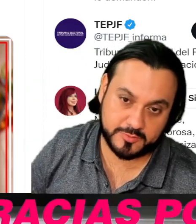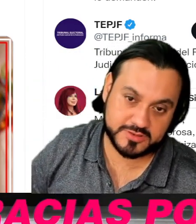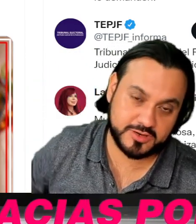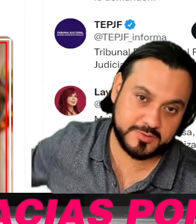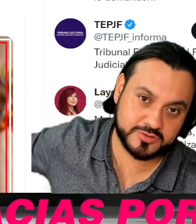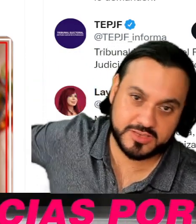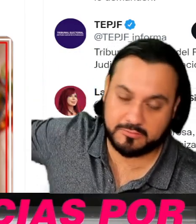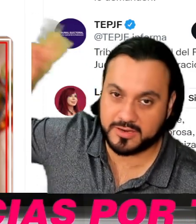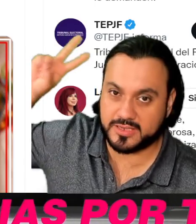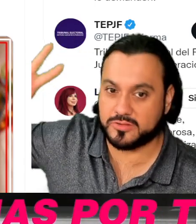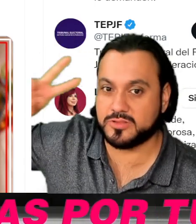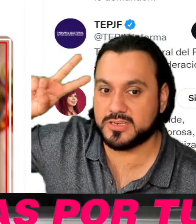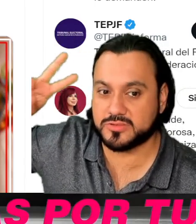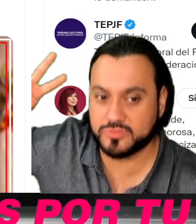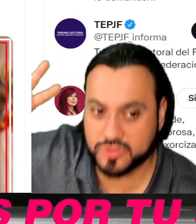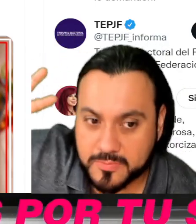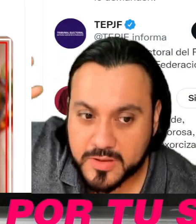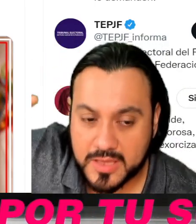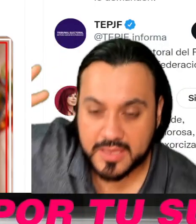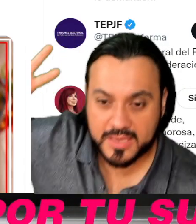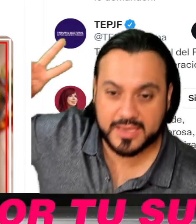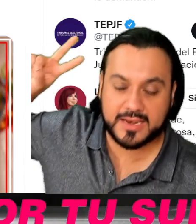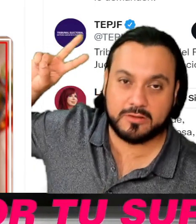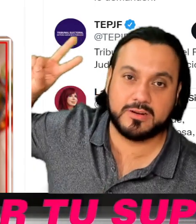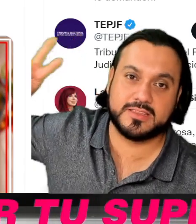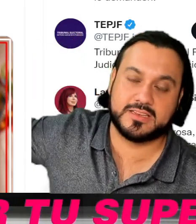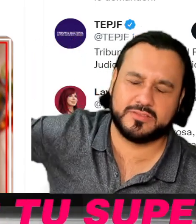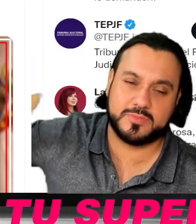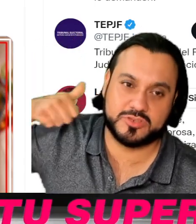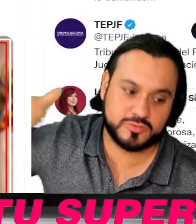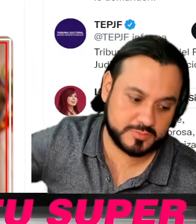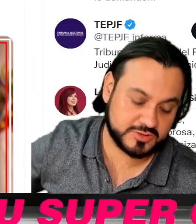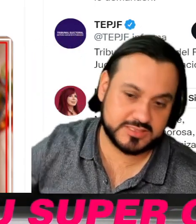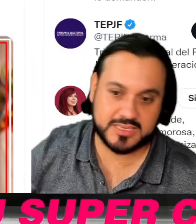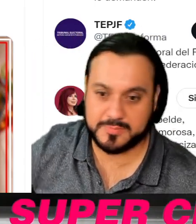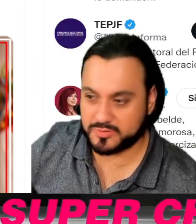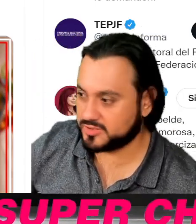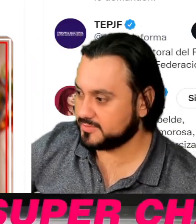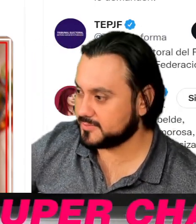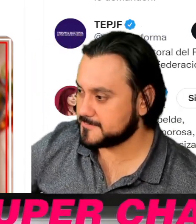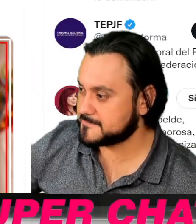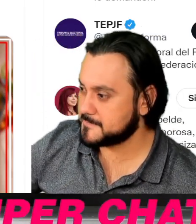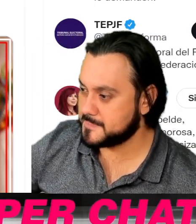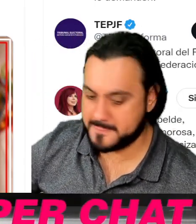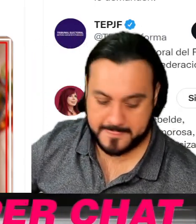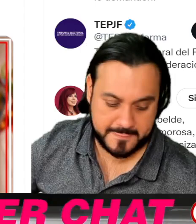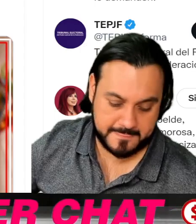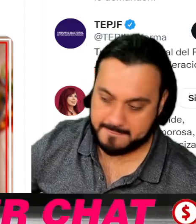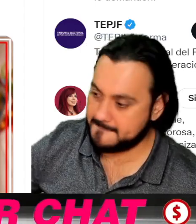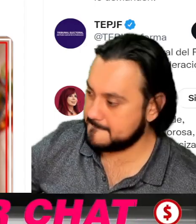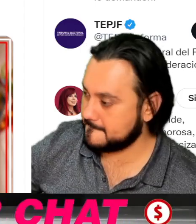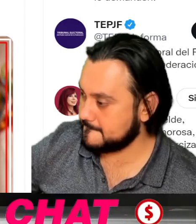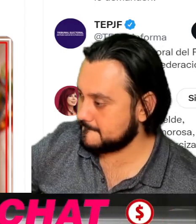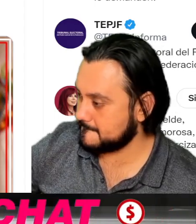en una próxima información amigos y Recuerden que todo tiene solución en la cuarta transformación nos vemos hasta la próxima